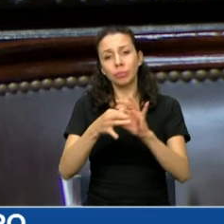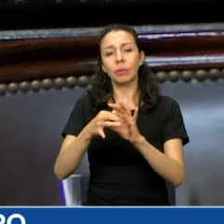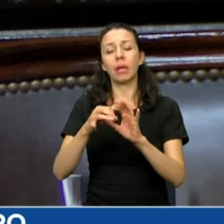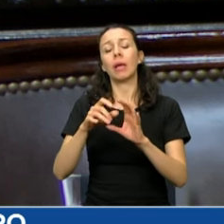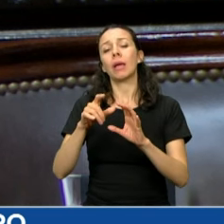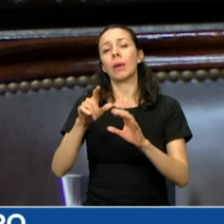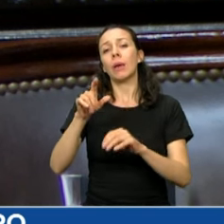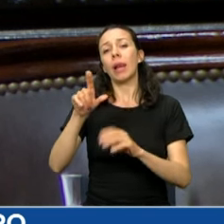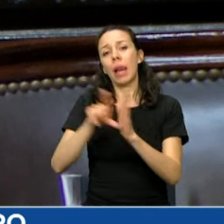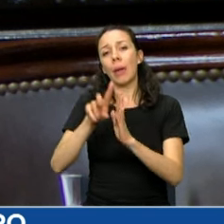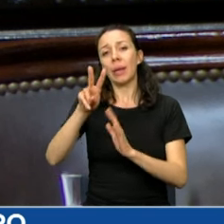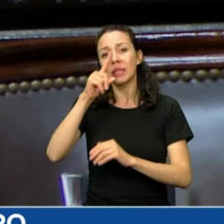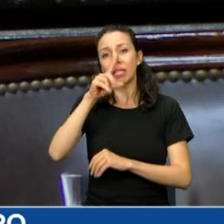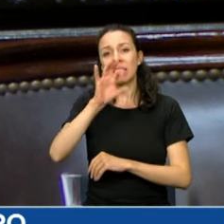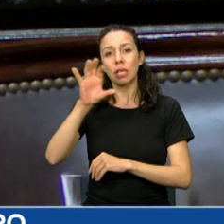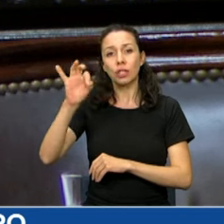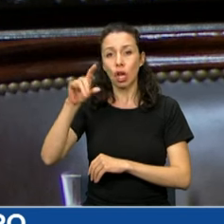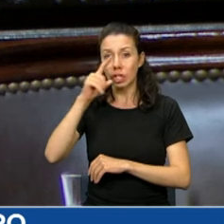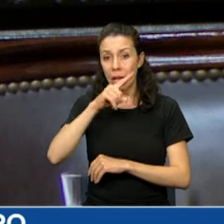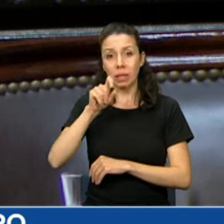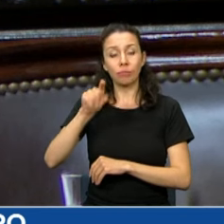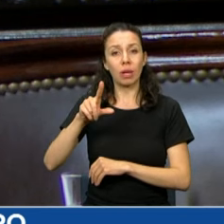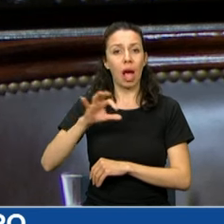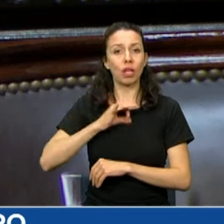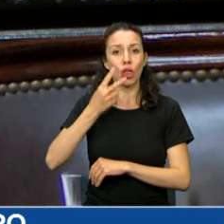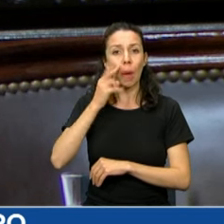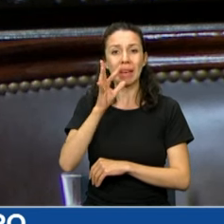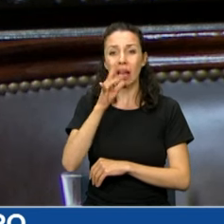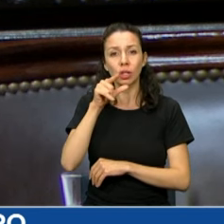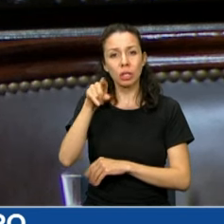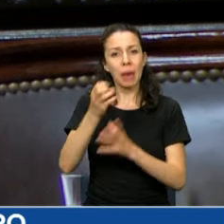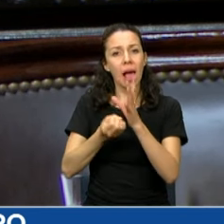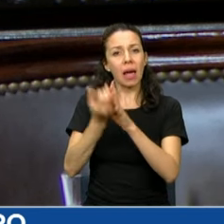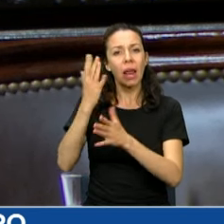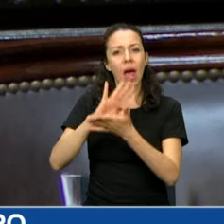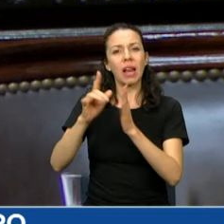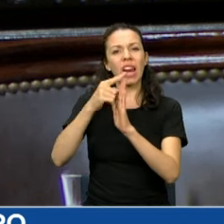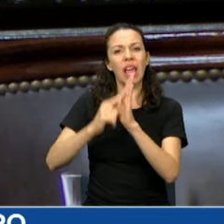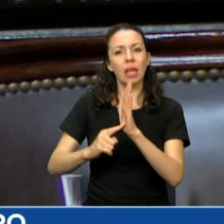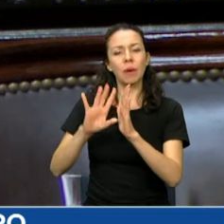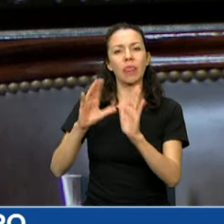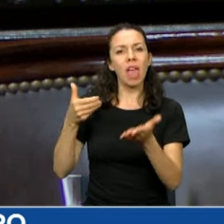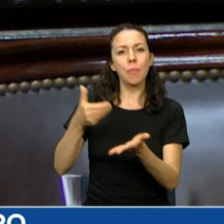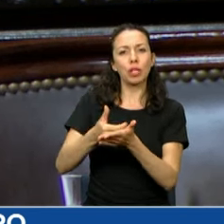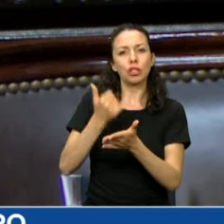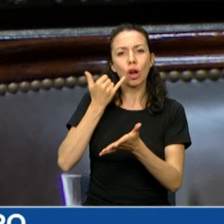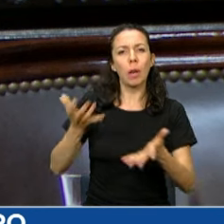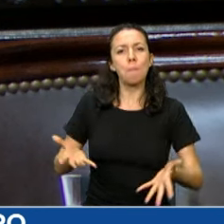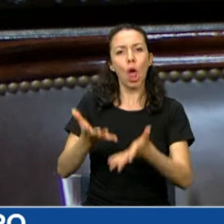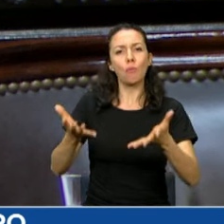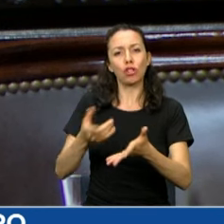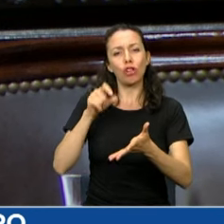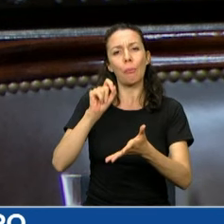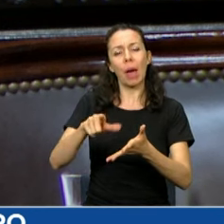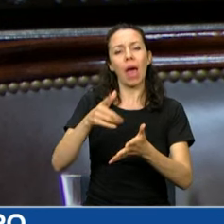07 en 2014 para generar un régimen de inversión y de promoción para la